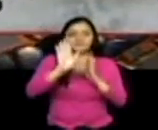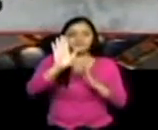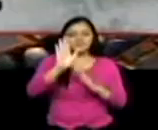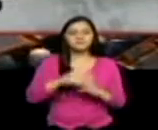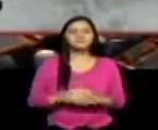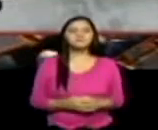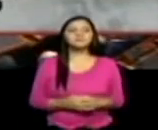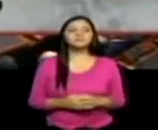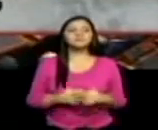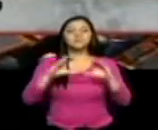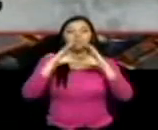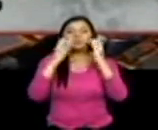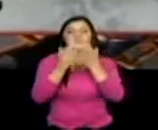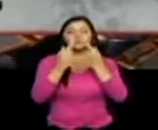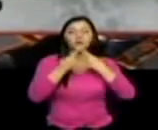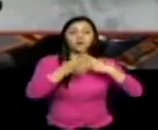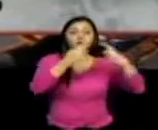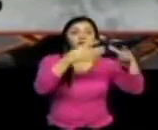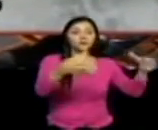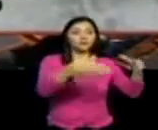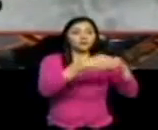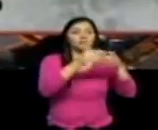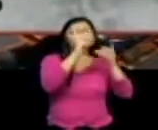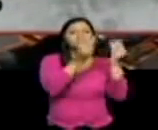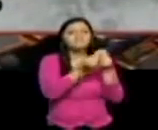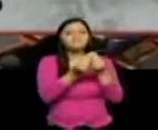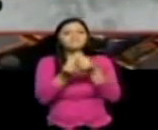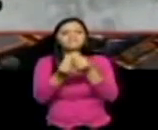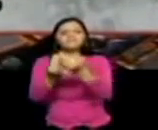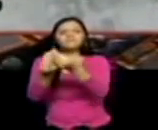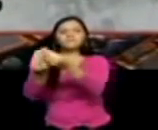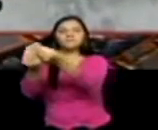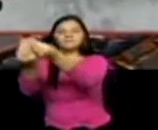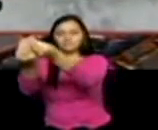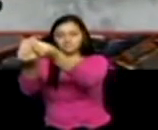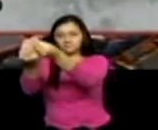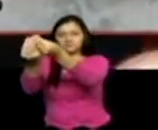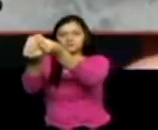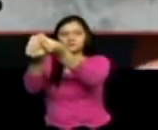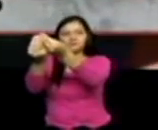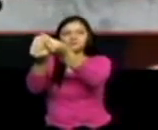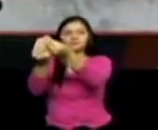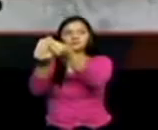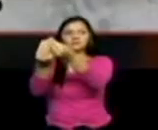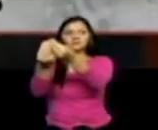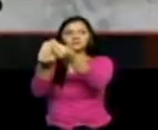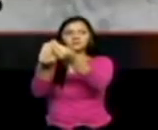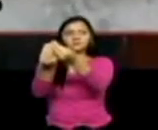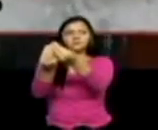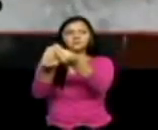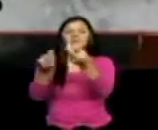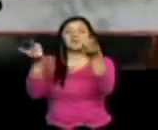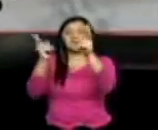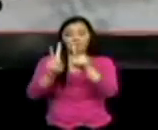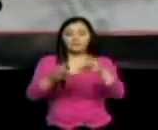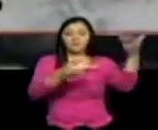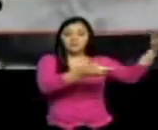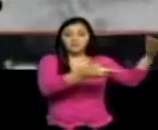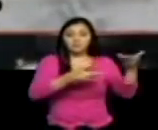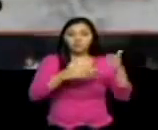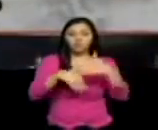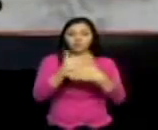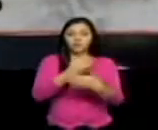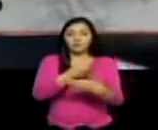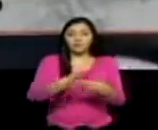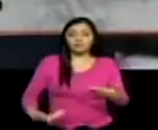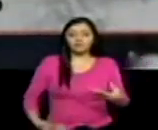La comisión de anuncio entonces se retira del hemiciclo, incluso la de recibo también, para luego